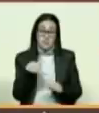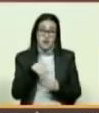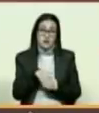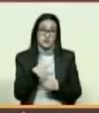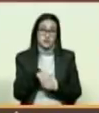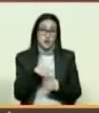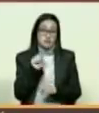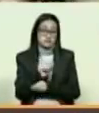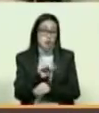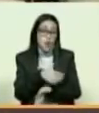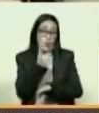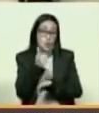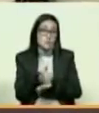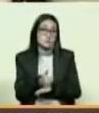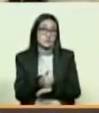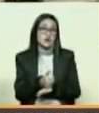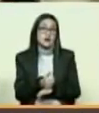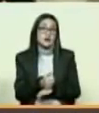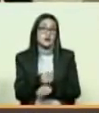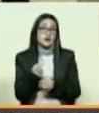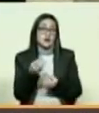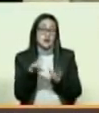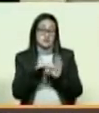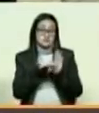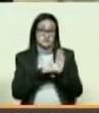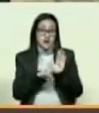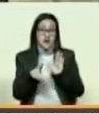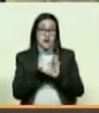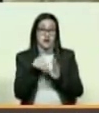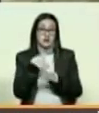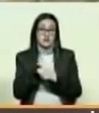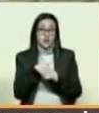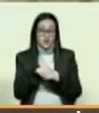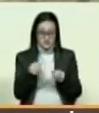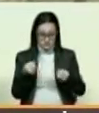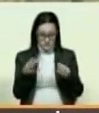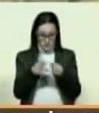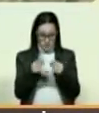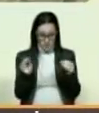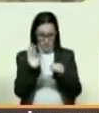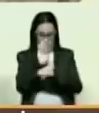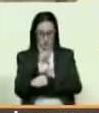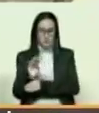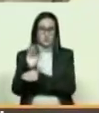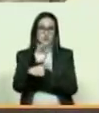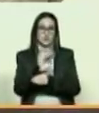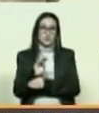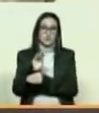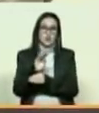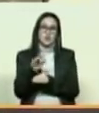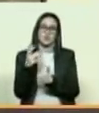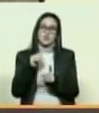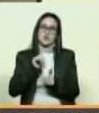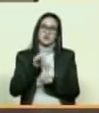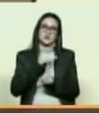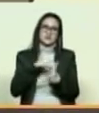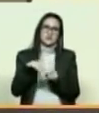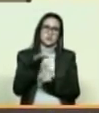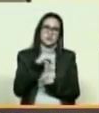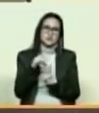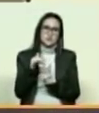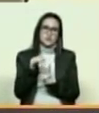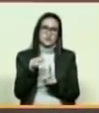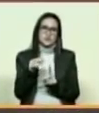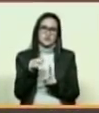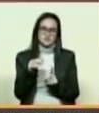venezolano, ni a las garantías electorales, que están absolutamente todas blindadas, cualquier situación que se presente con respecto